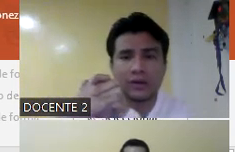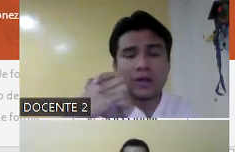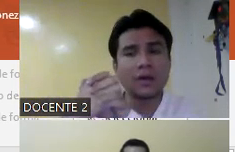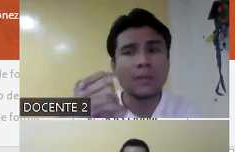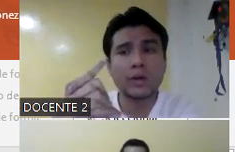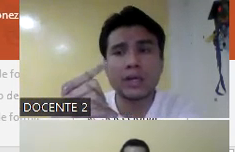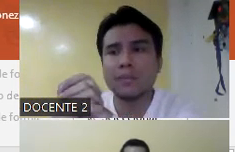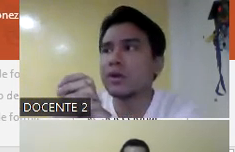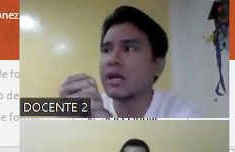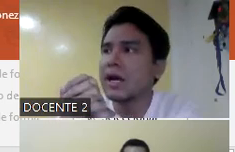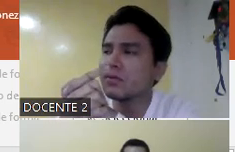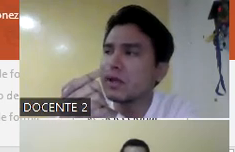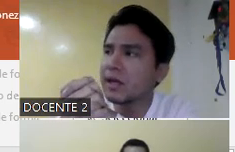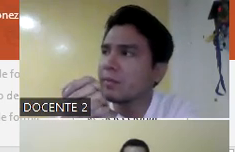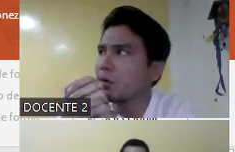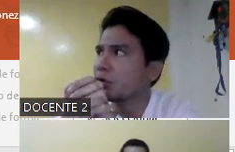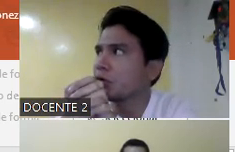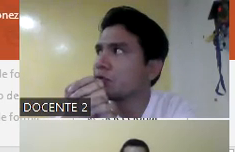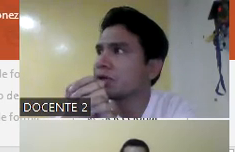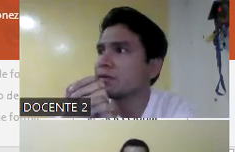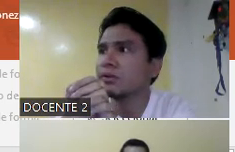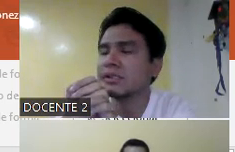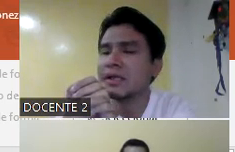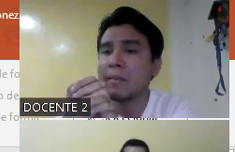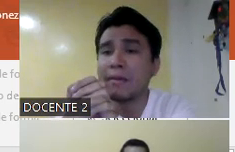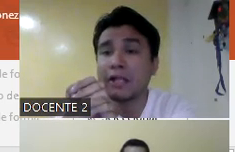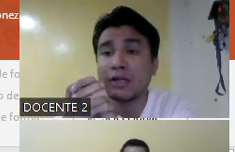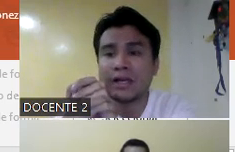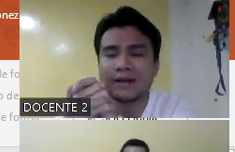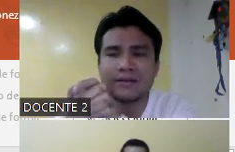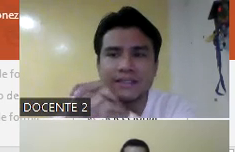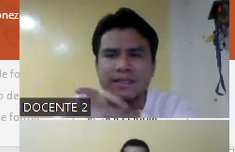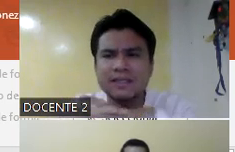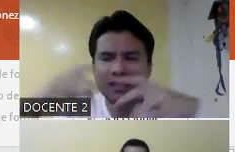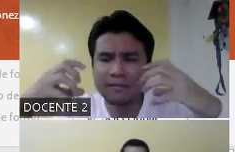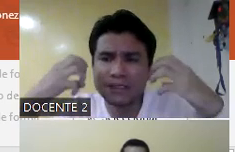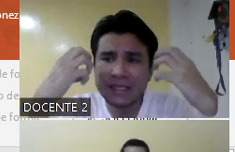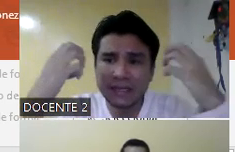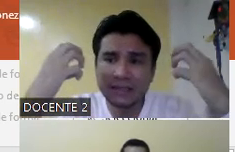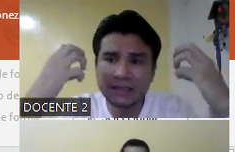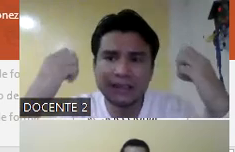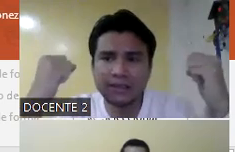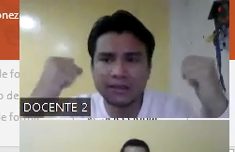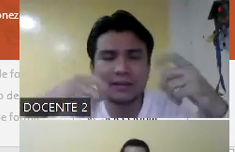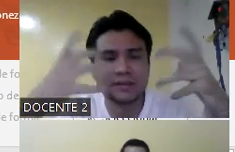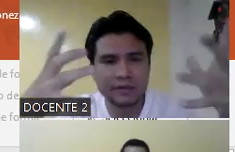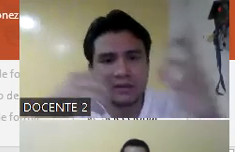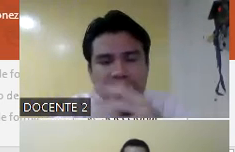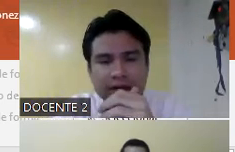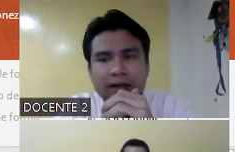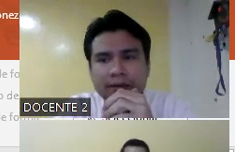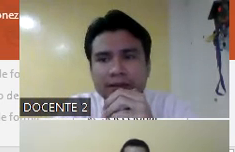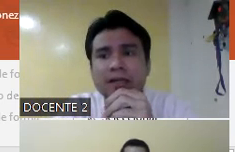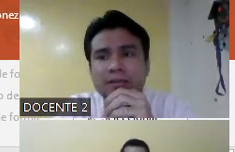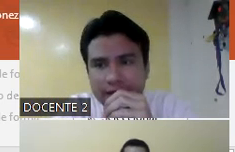de dolor. ¿Por qué? Porque hay un ejemplo muy común, es cuando dicen, me va a doler la cabeza. Y el cerebro es tan inteligente que en serio les